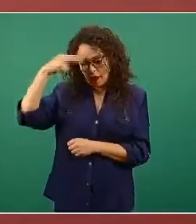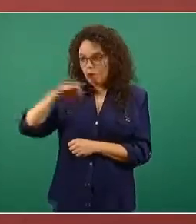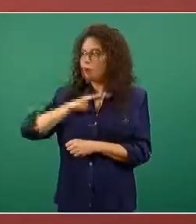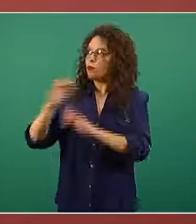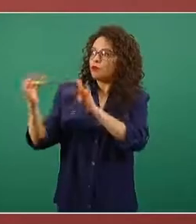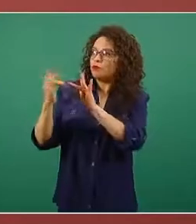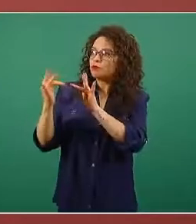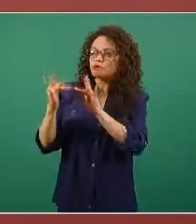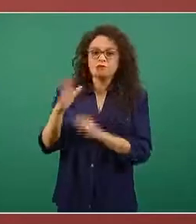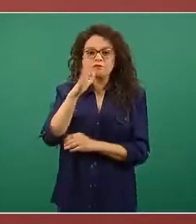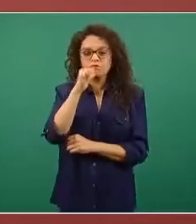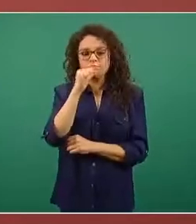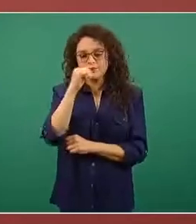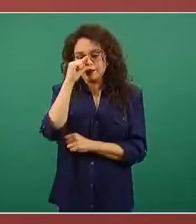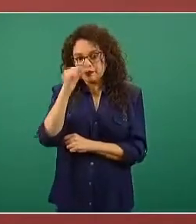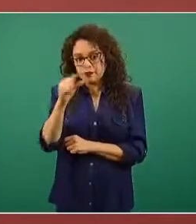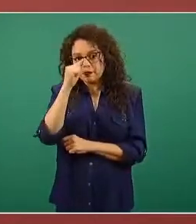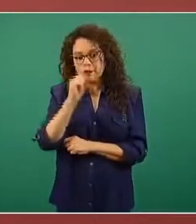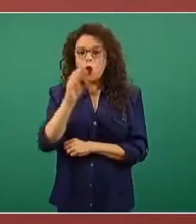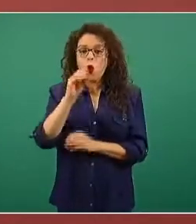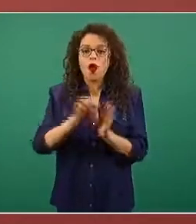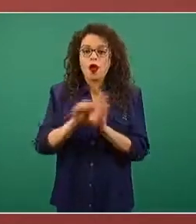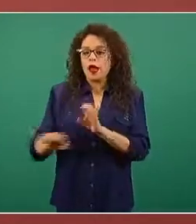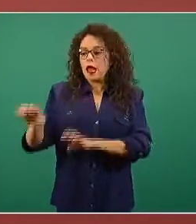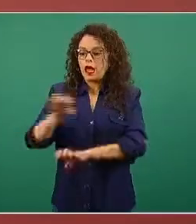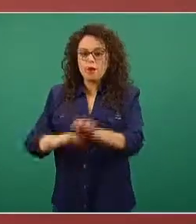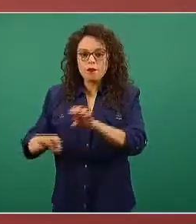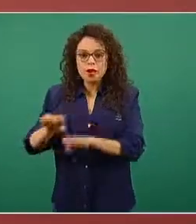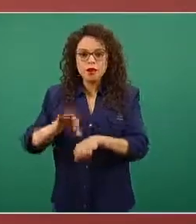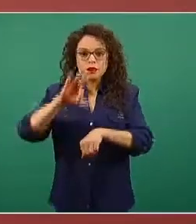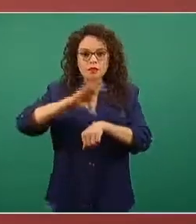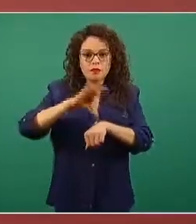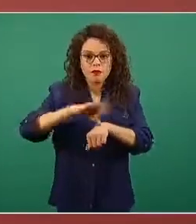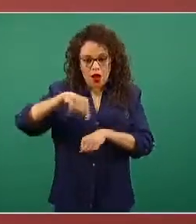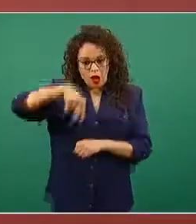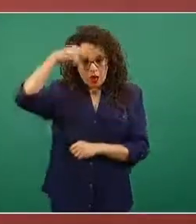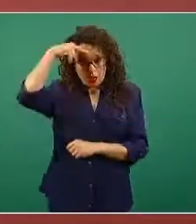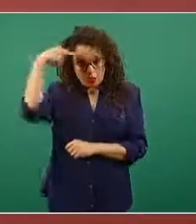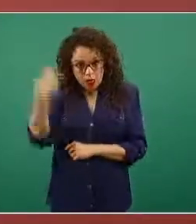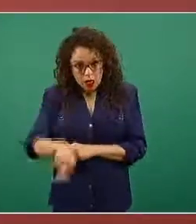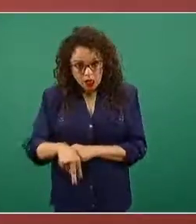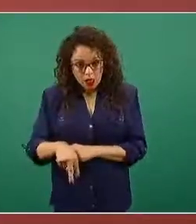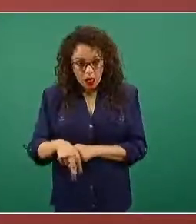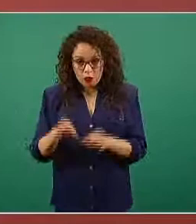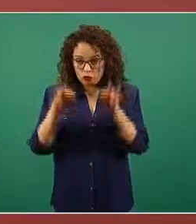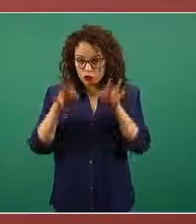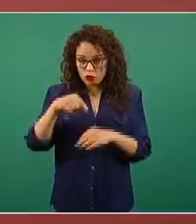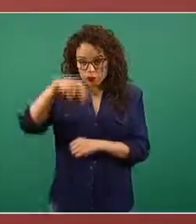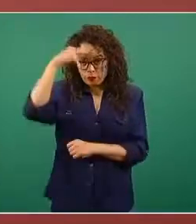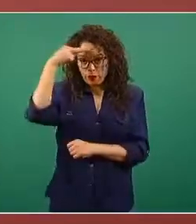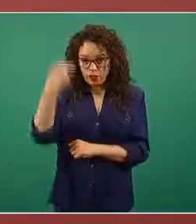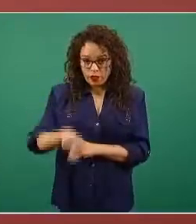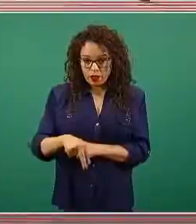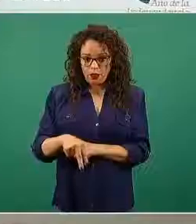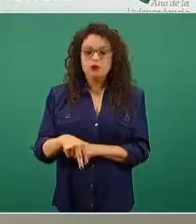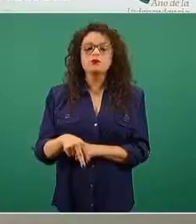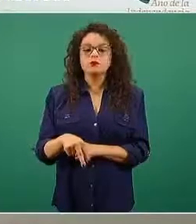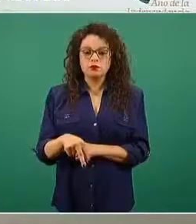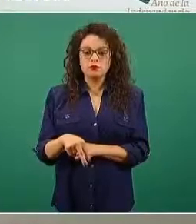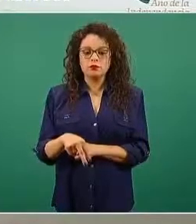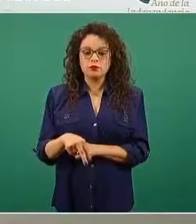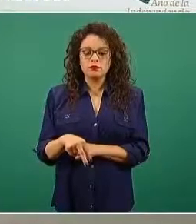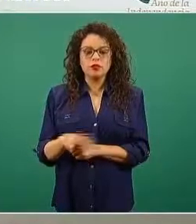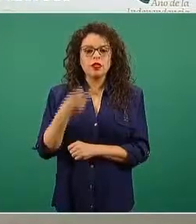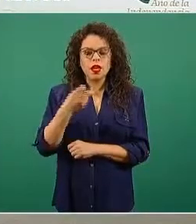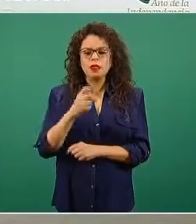algunas compañías privadas farmacéuticas mexicanas que habían planteado ser los comercializadores. Todo